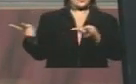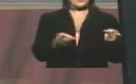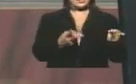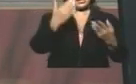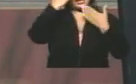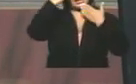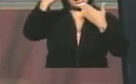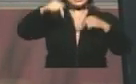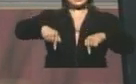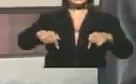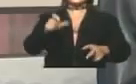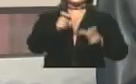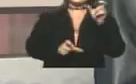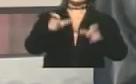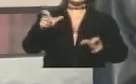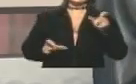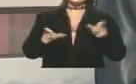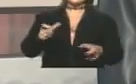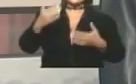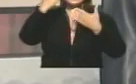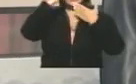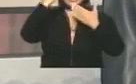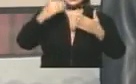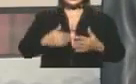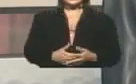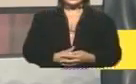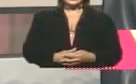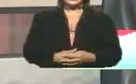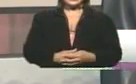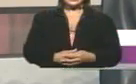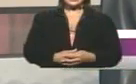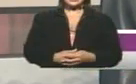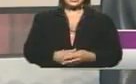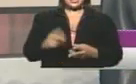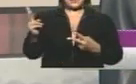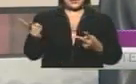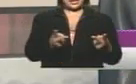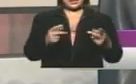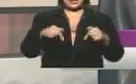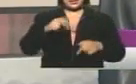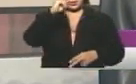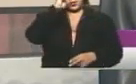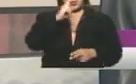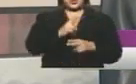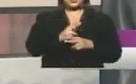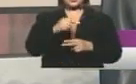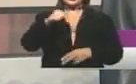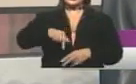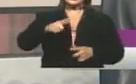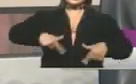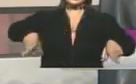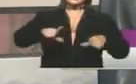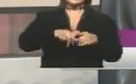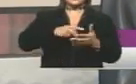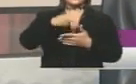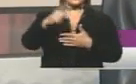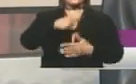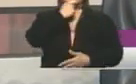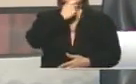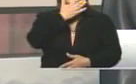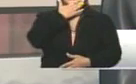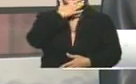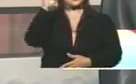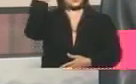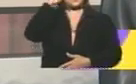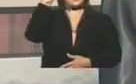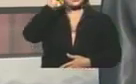bienvenida. Gracias por estar en Entre Iguales. Bienvenido. Gracias a ti, Marieli. Gracias por la invitación y un honor para mí estar acá en este programa tan bonito con